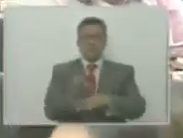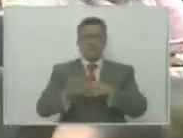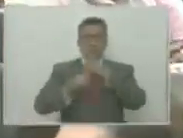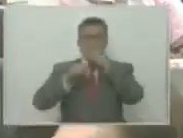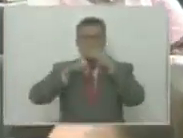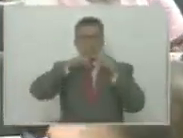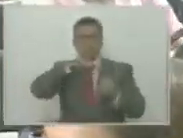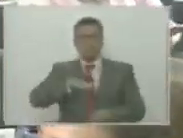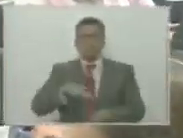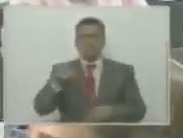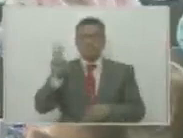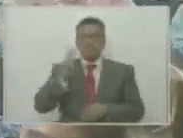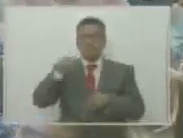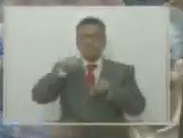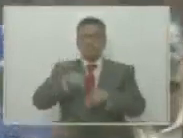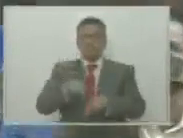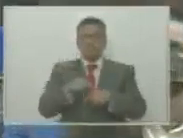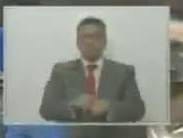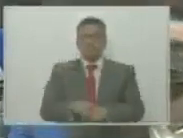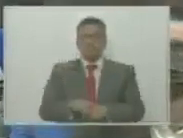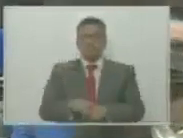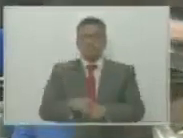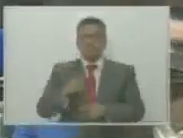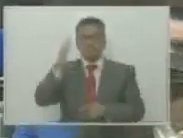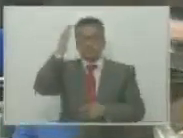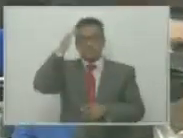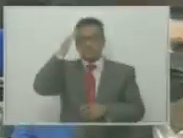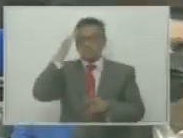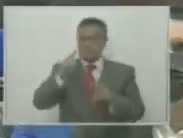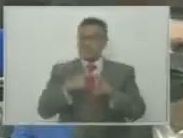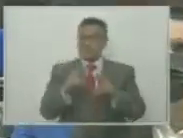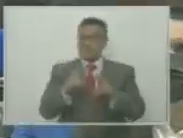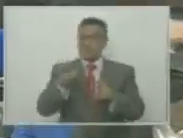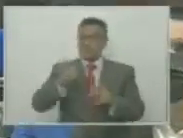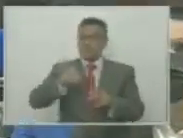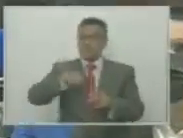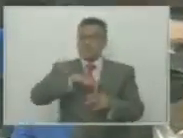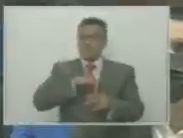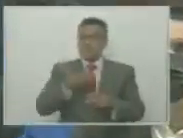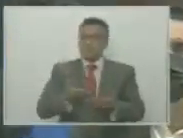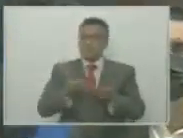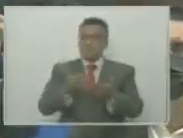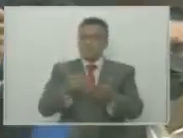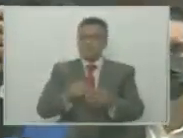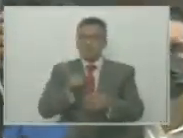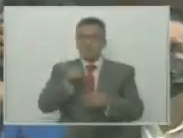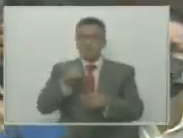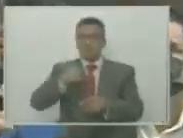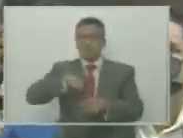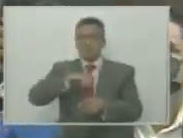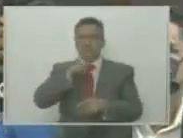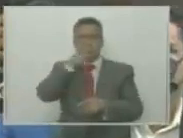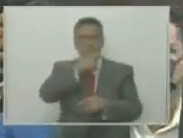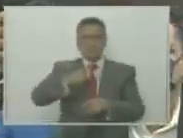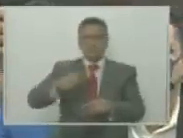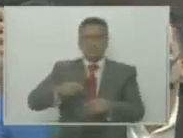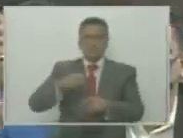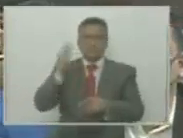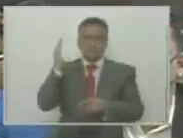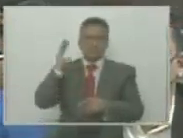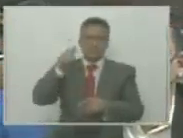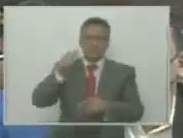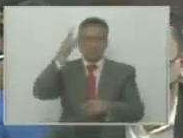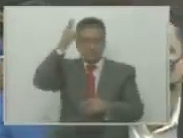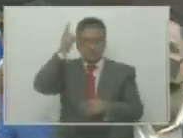de Venezuela aquí y es el reconocimiento que le damos precisamente a nuestros pueblos originarios. De